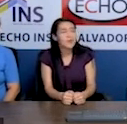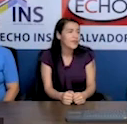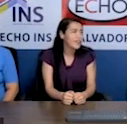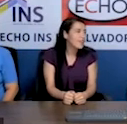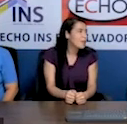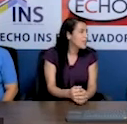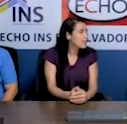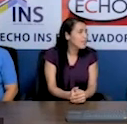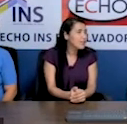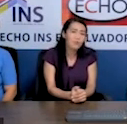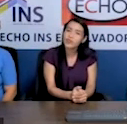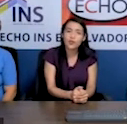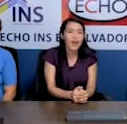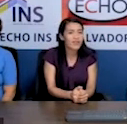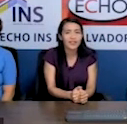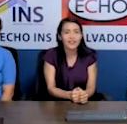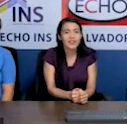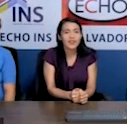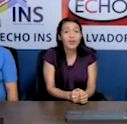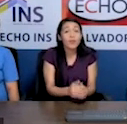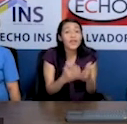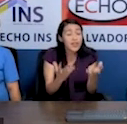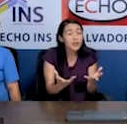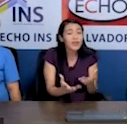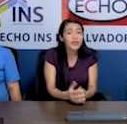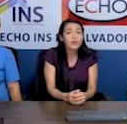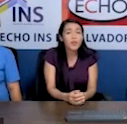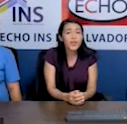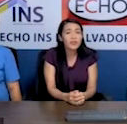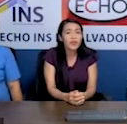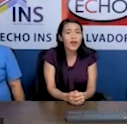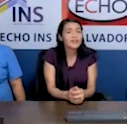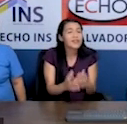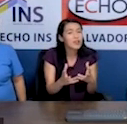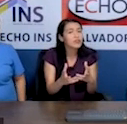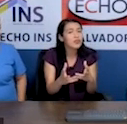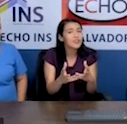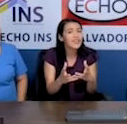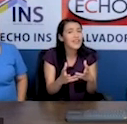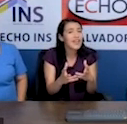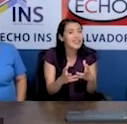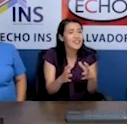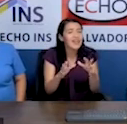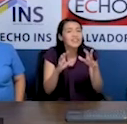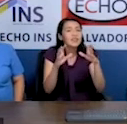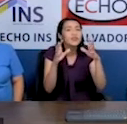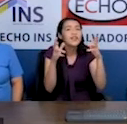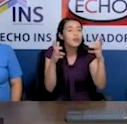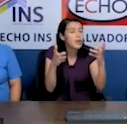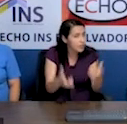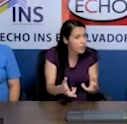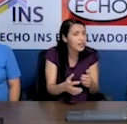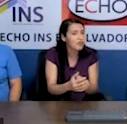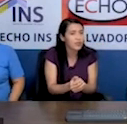mucho tiempo, ¿verdad? Los paliativistas mucho hablan, o miedo en algún momento a tener consecuencias legales al hacer